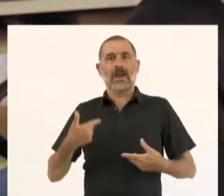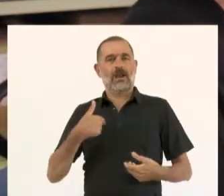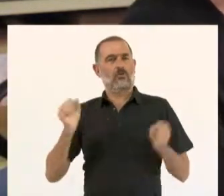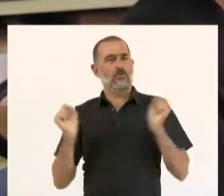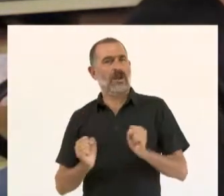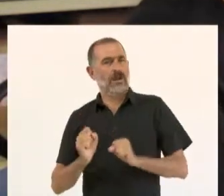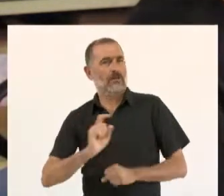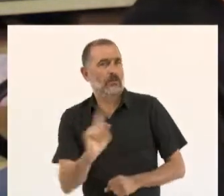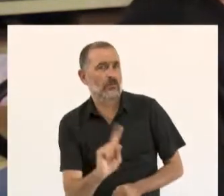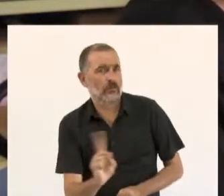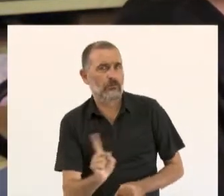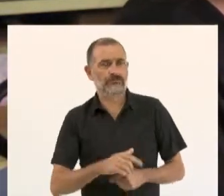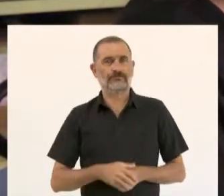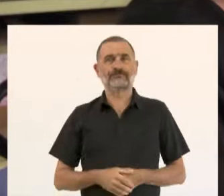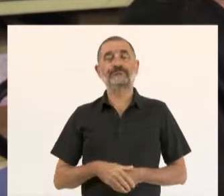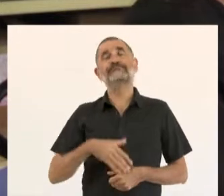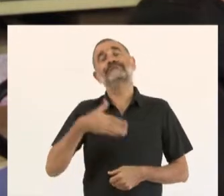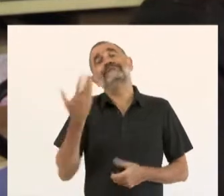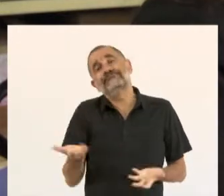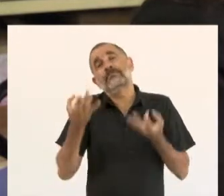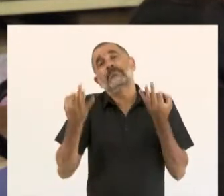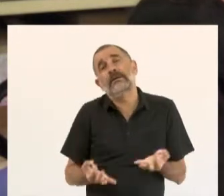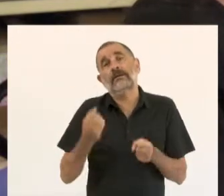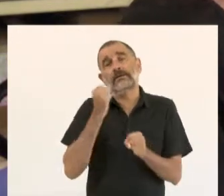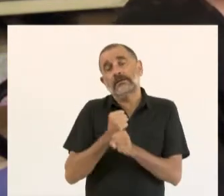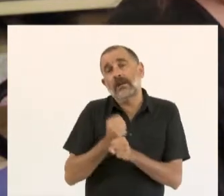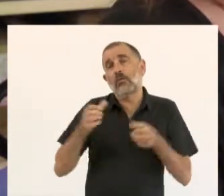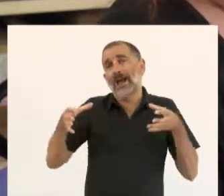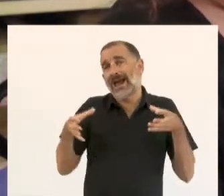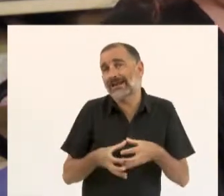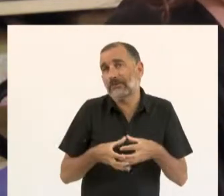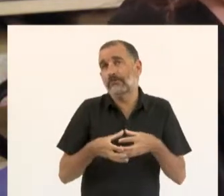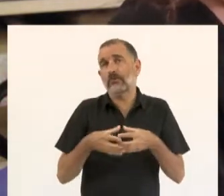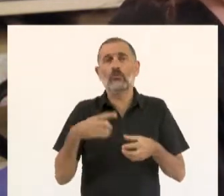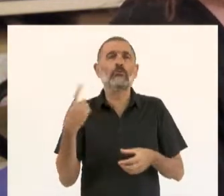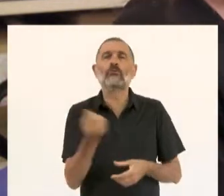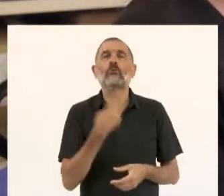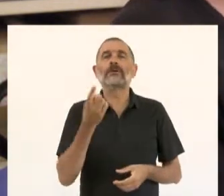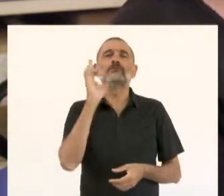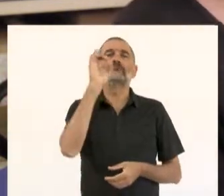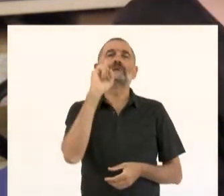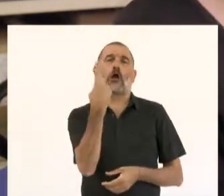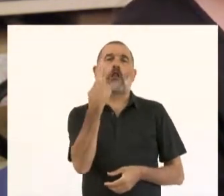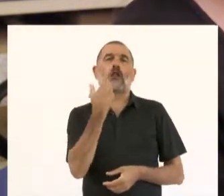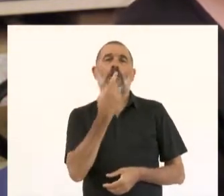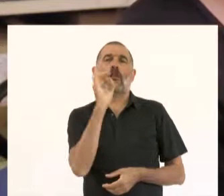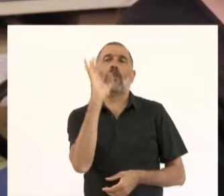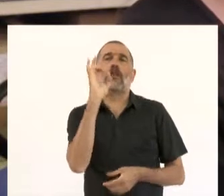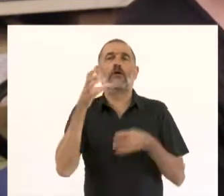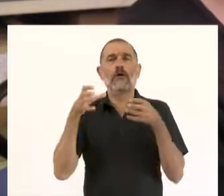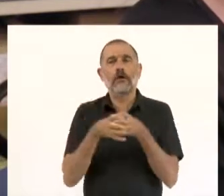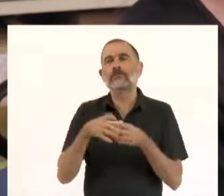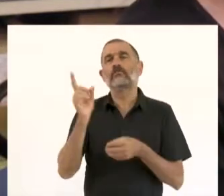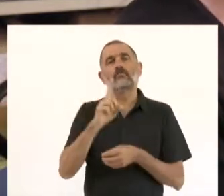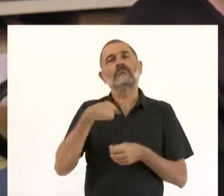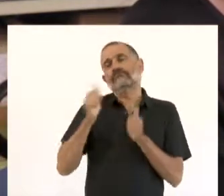nadie es tan frío. Lo bueno de todo esto es trabajar en equipo, porque uno no está solo y cuando estás